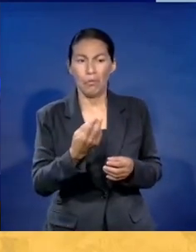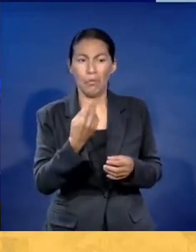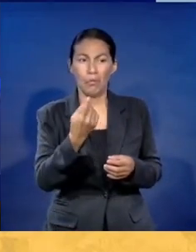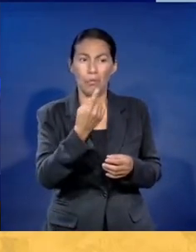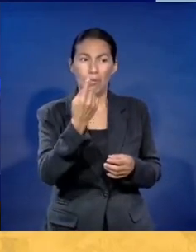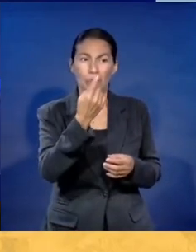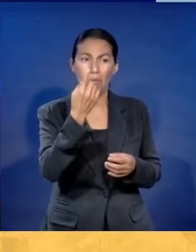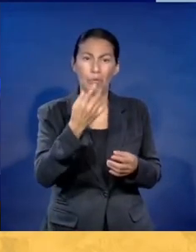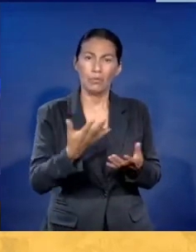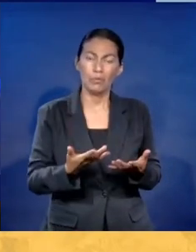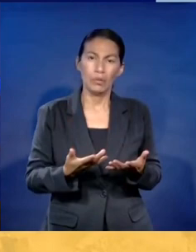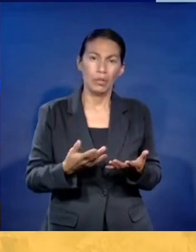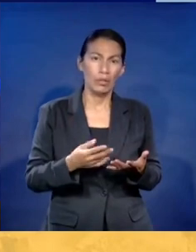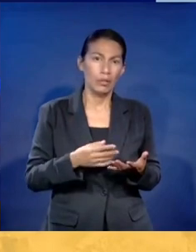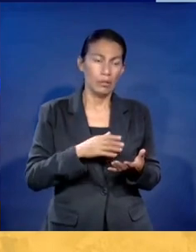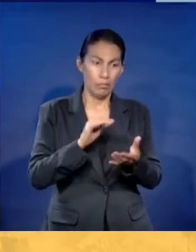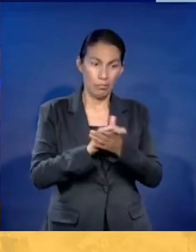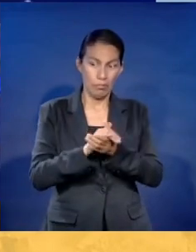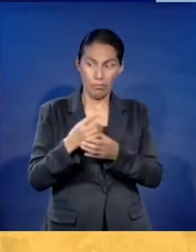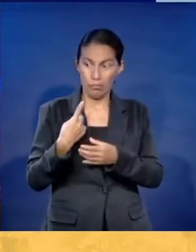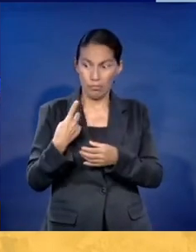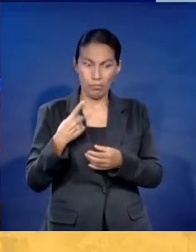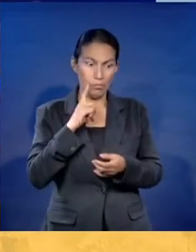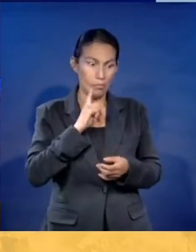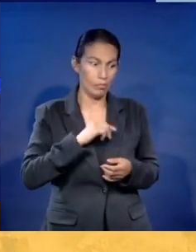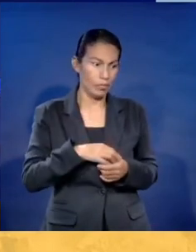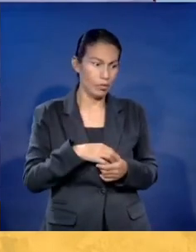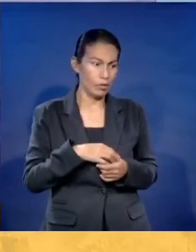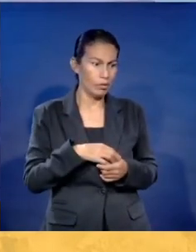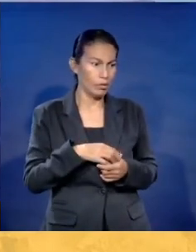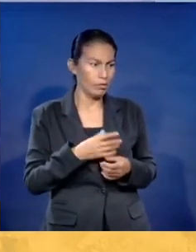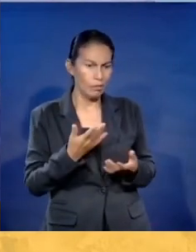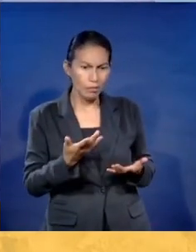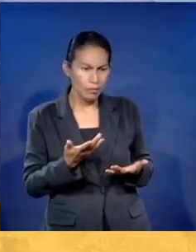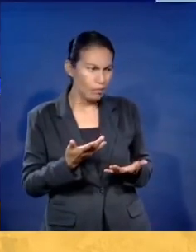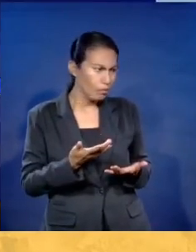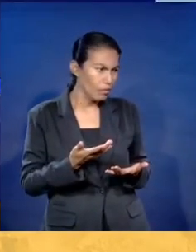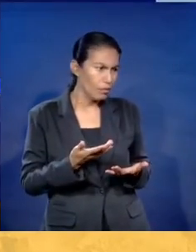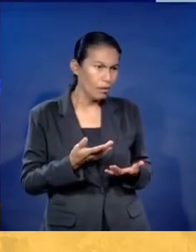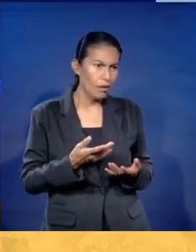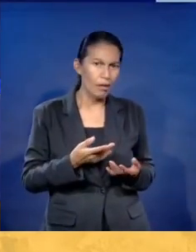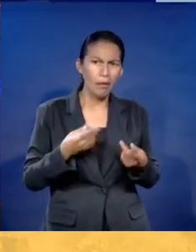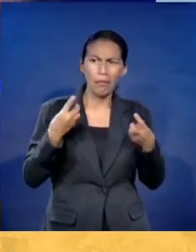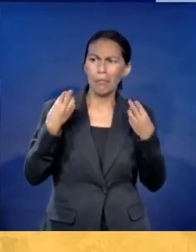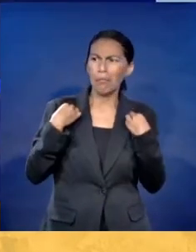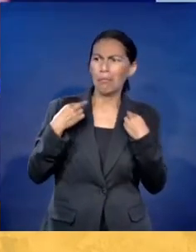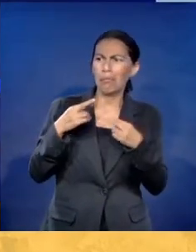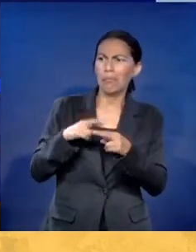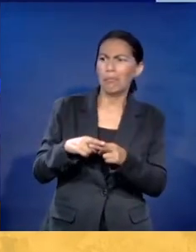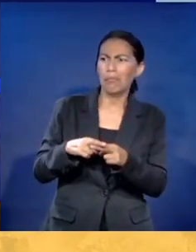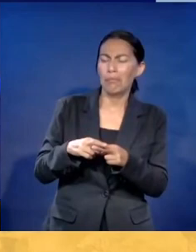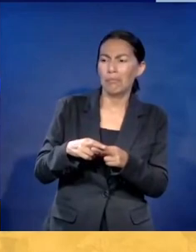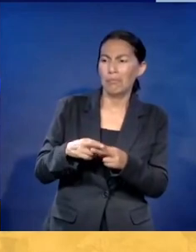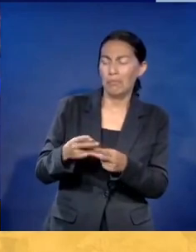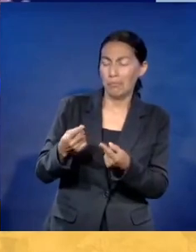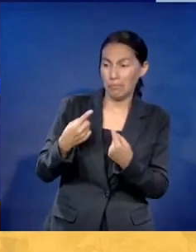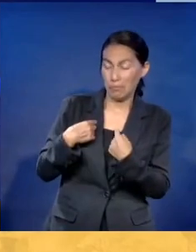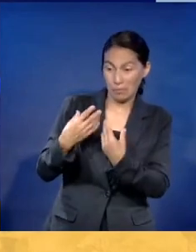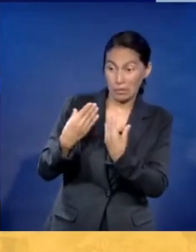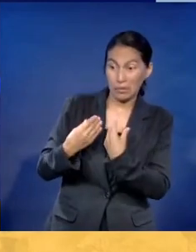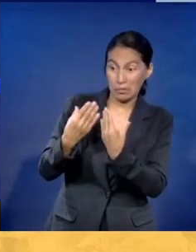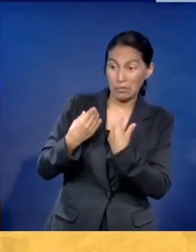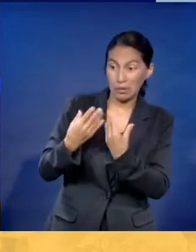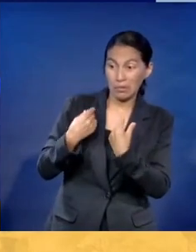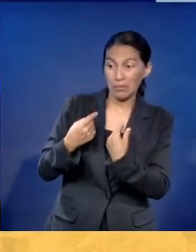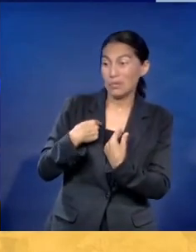mi amor Y la verdad yo de mecánica nunca aprendí nada profe Guardiola se esforzó conmigo pero no no le di no le